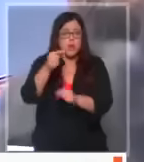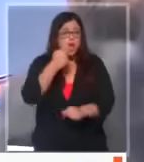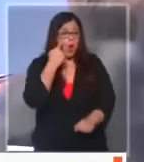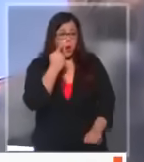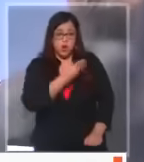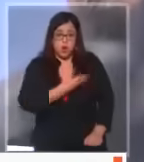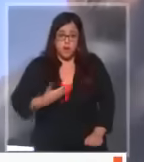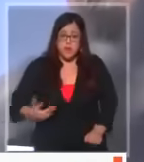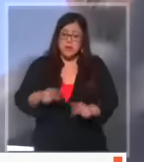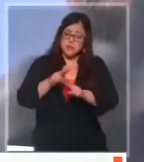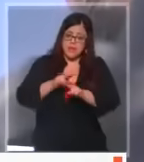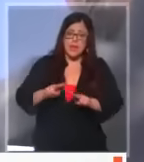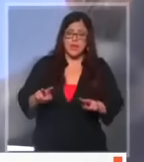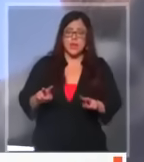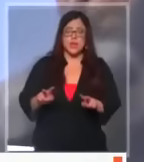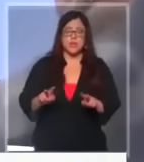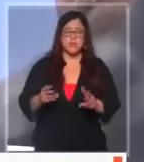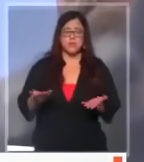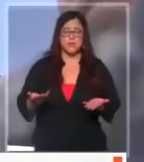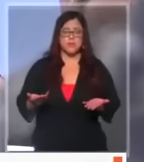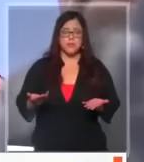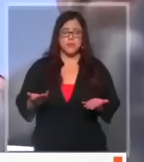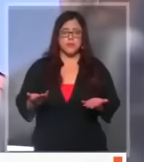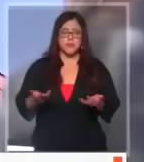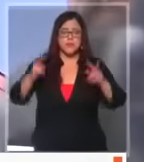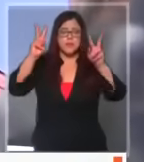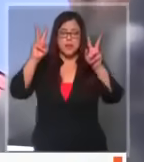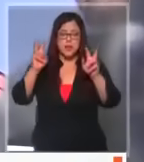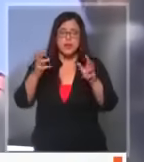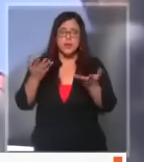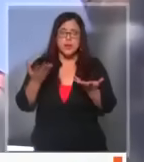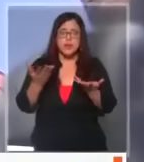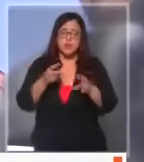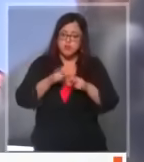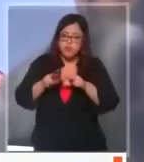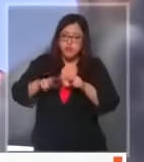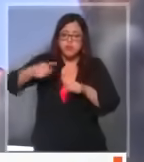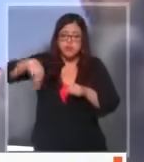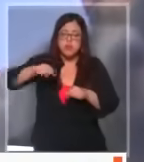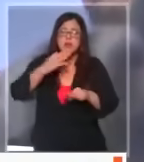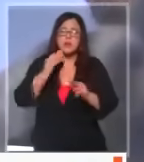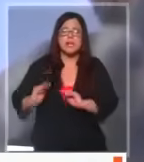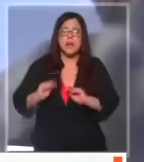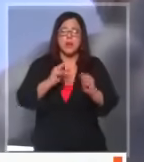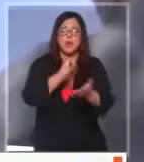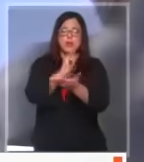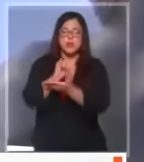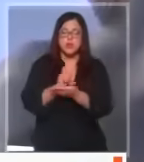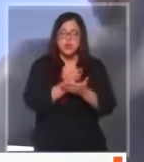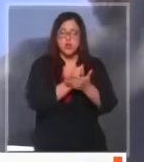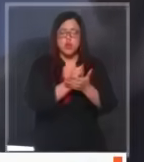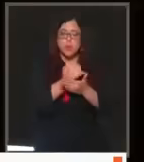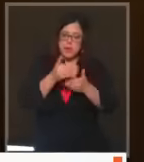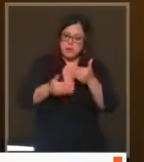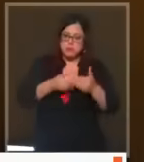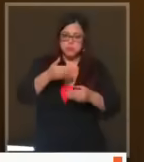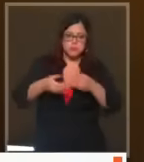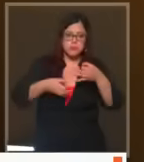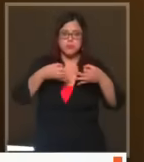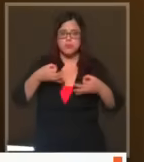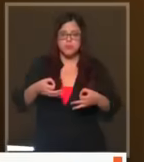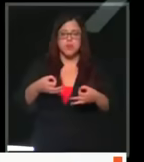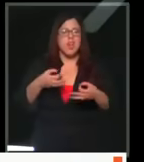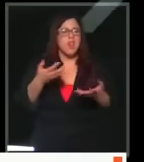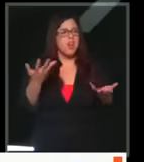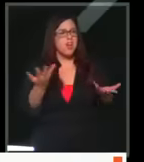tranquilo en relación a las acciones que está ejecutando y, sobre todo, en el apoyo a las instituciones para su funcionamiento. ¿Pero